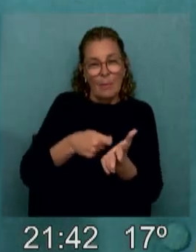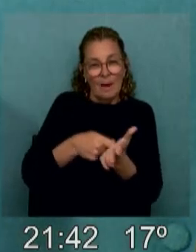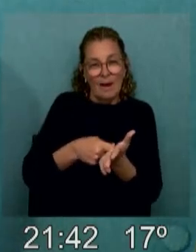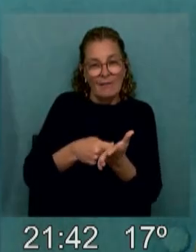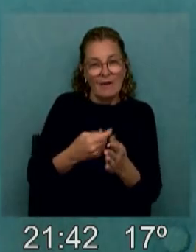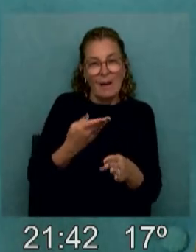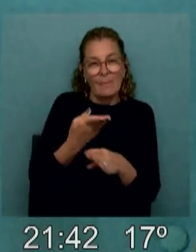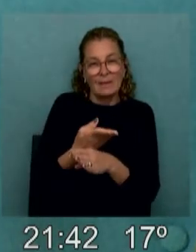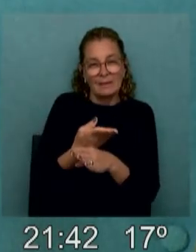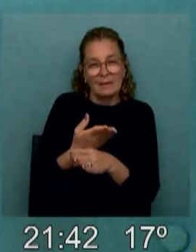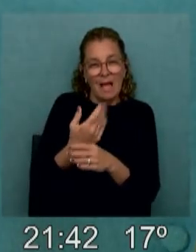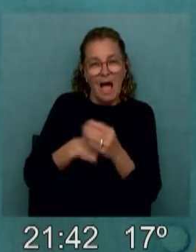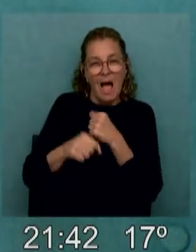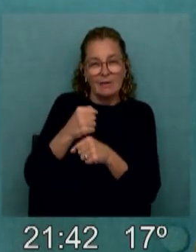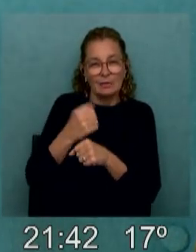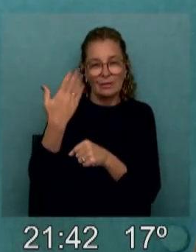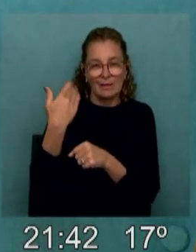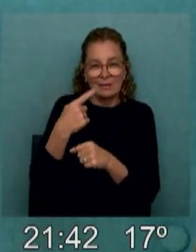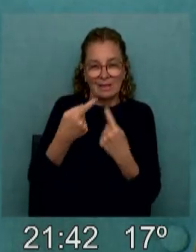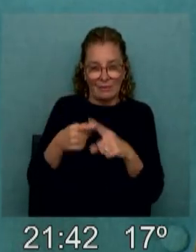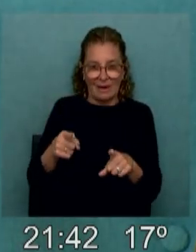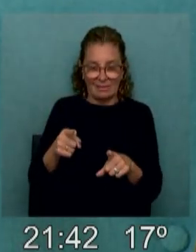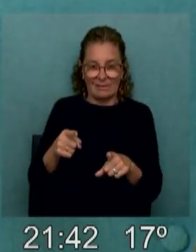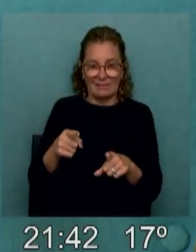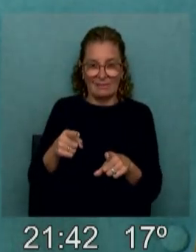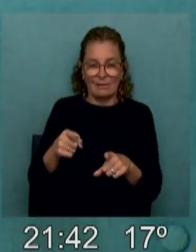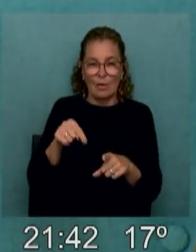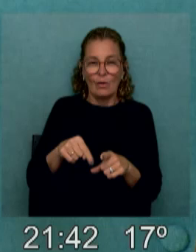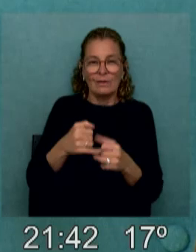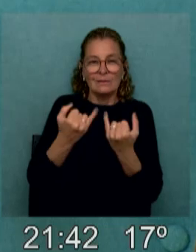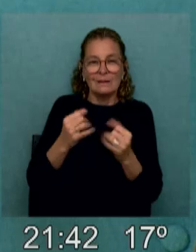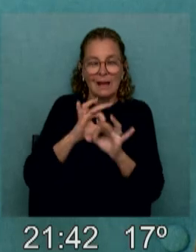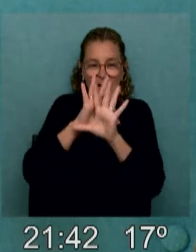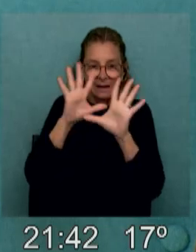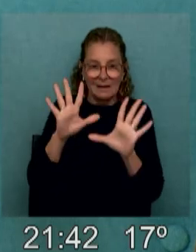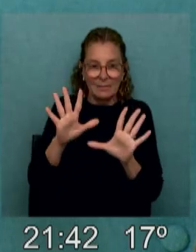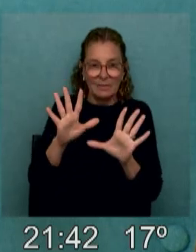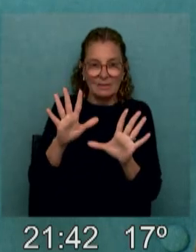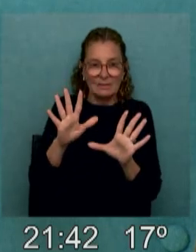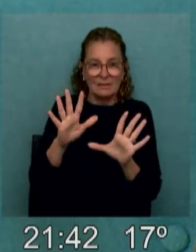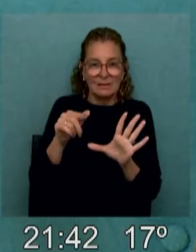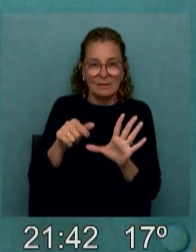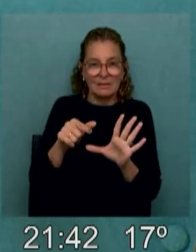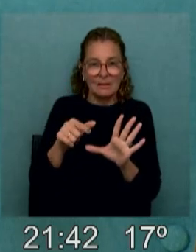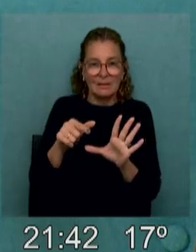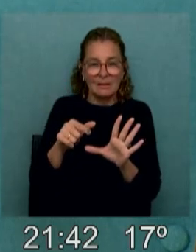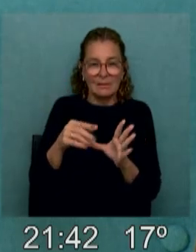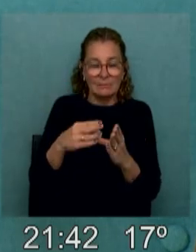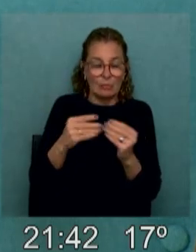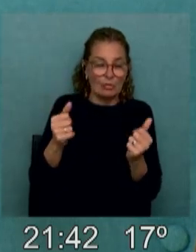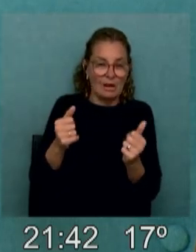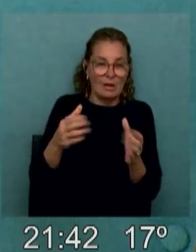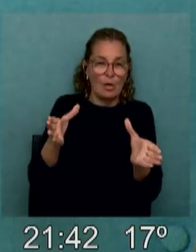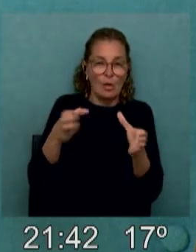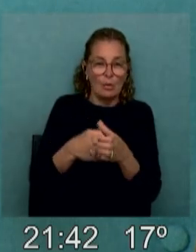pedía. Estamos hablando de épocas distintas, ¿no? Por eso. Hoy en día, claramente, esas figuras desaparecieron. Las